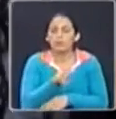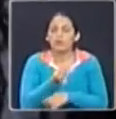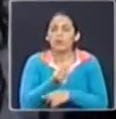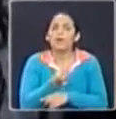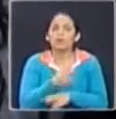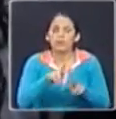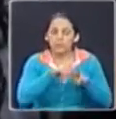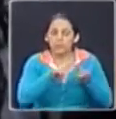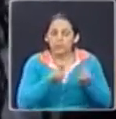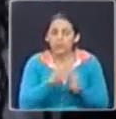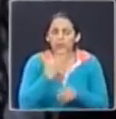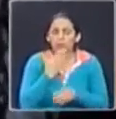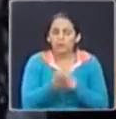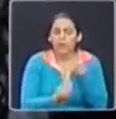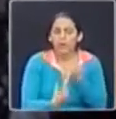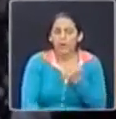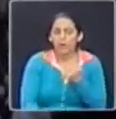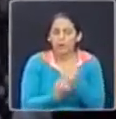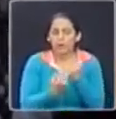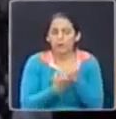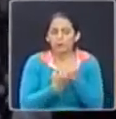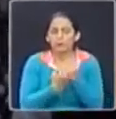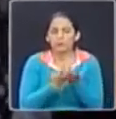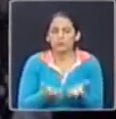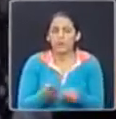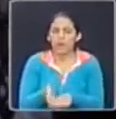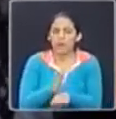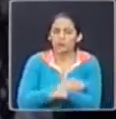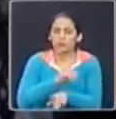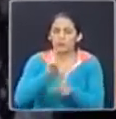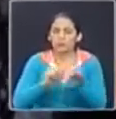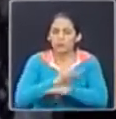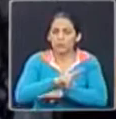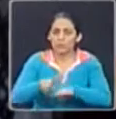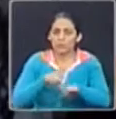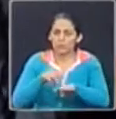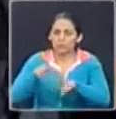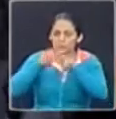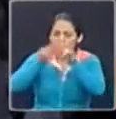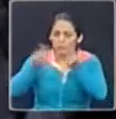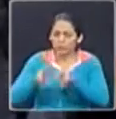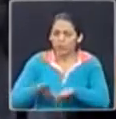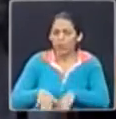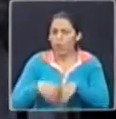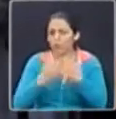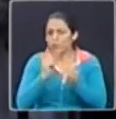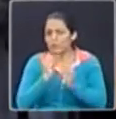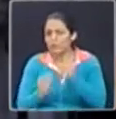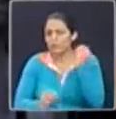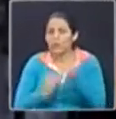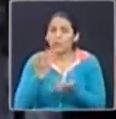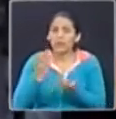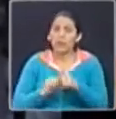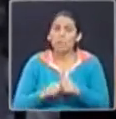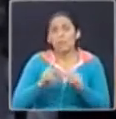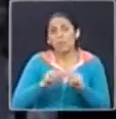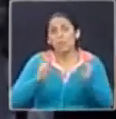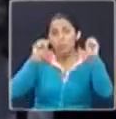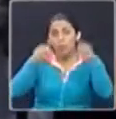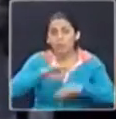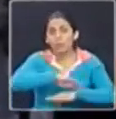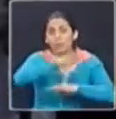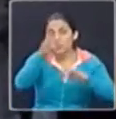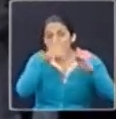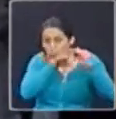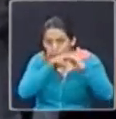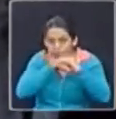digamos, se solucionaría en principio de acuerdo a los estudios que tenemos preliminares con un túnel de aproximadamente 1 kilómetro. Que no necesariamente